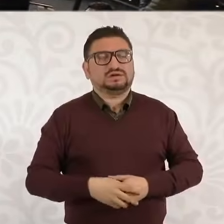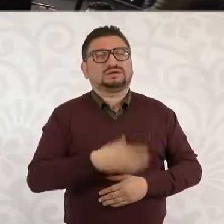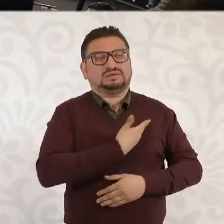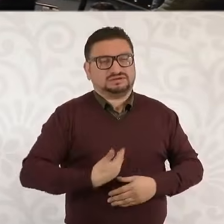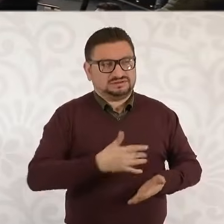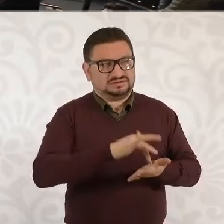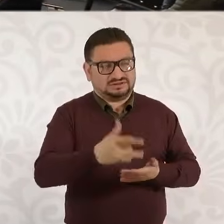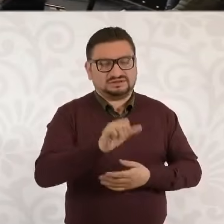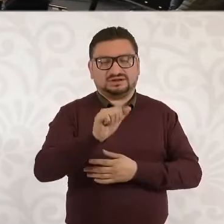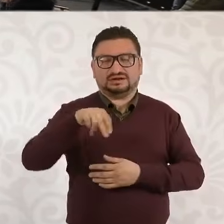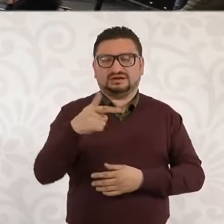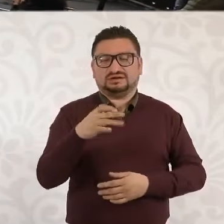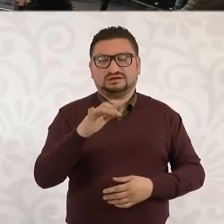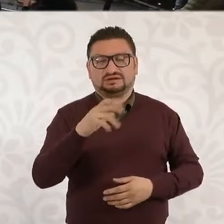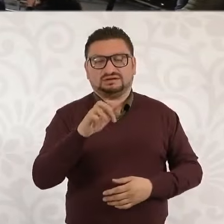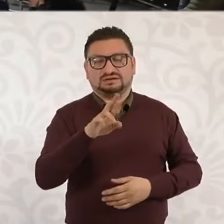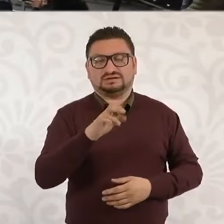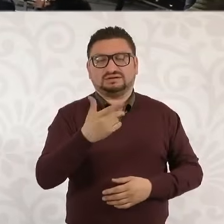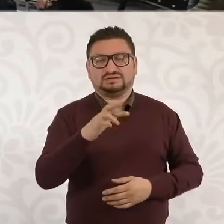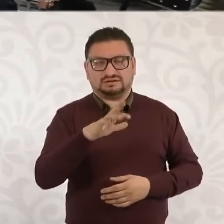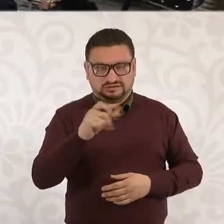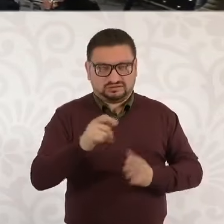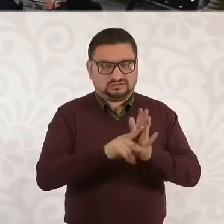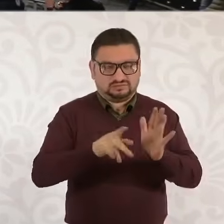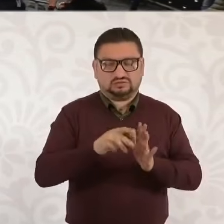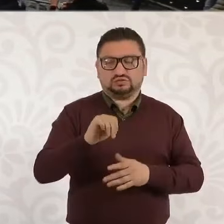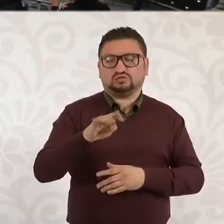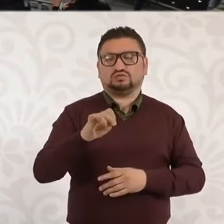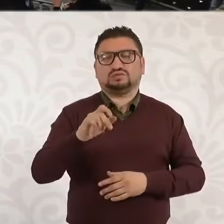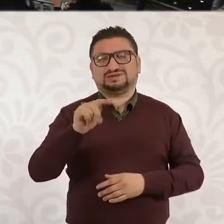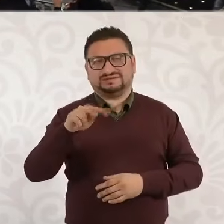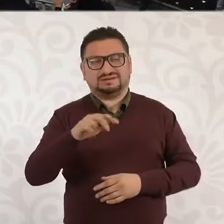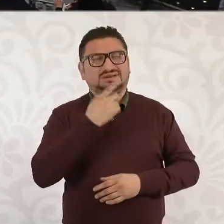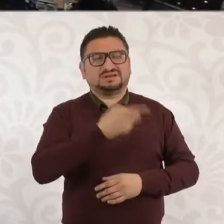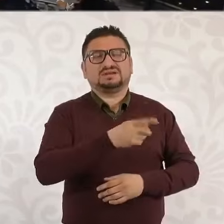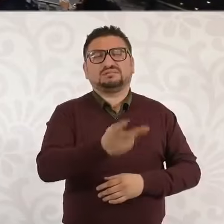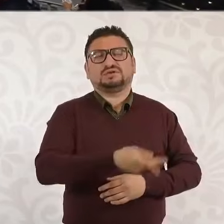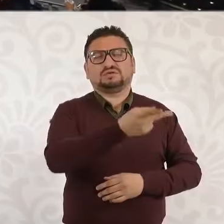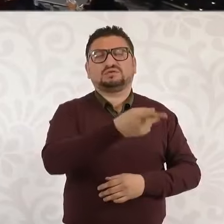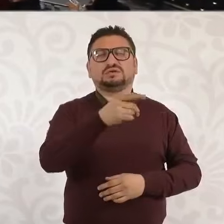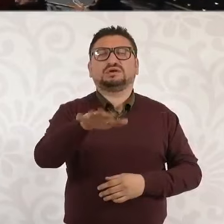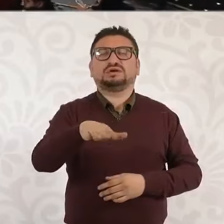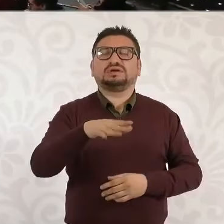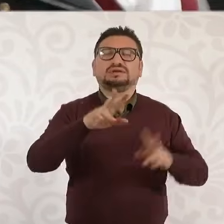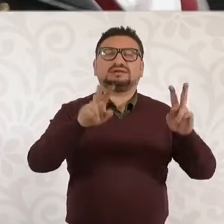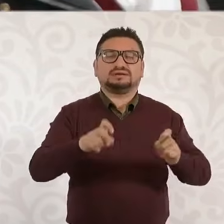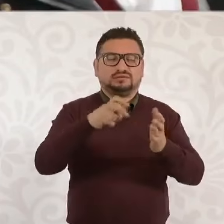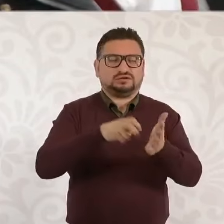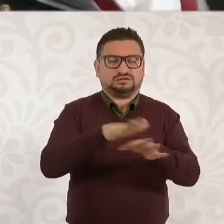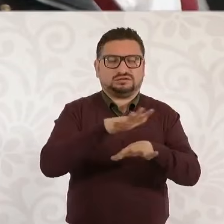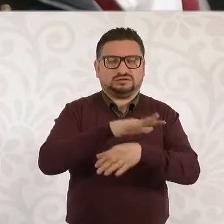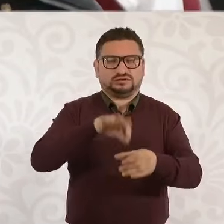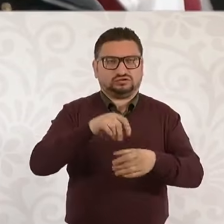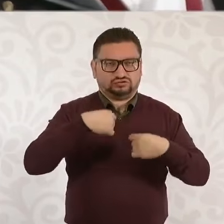Regresamos. Buenos días. Angélica Guerrero, del financiero Bloomberg Televisión. Preguntarle sobre esta reforma electoral.